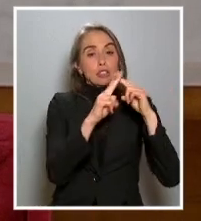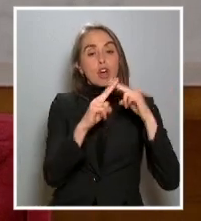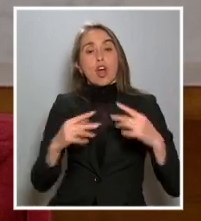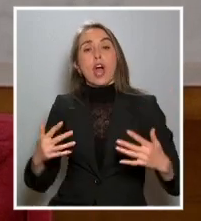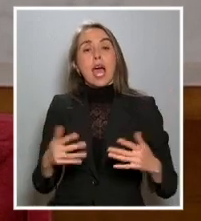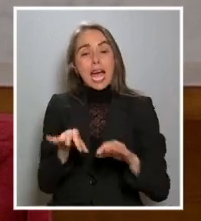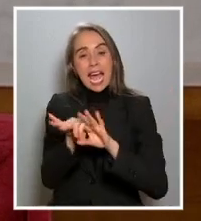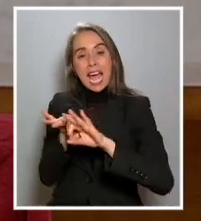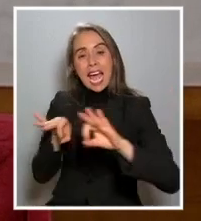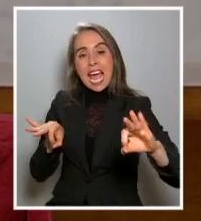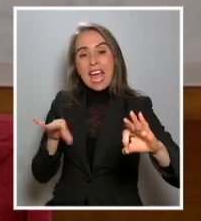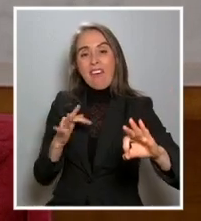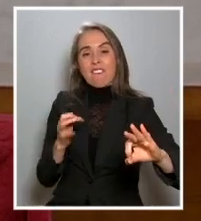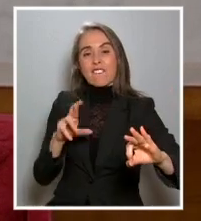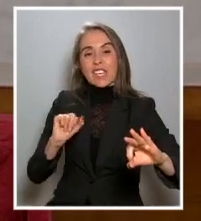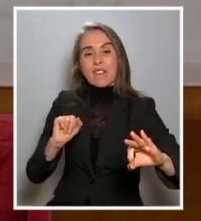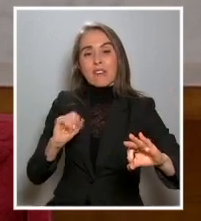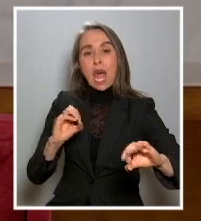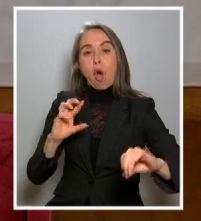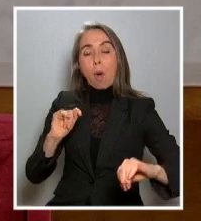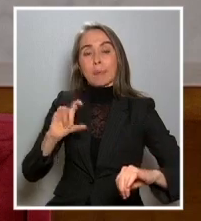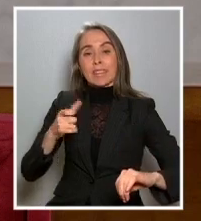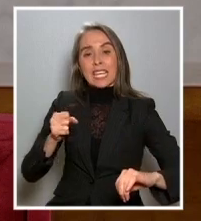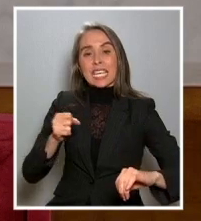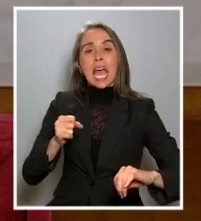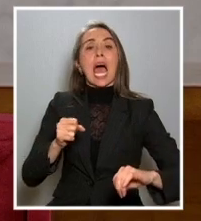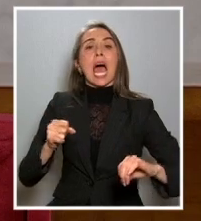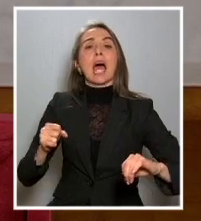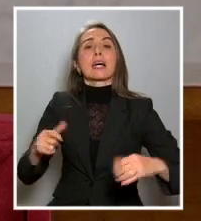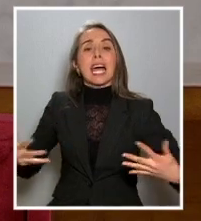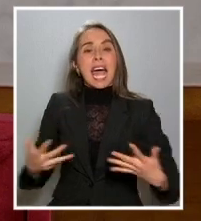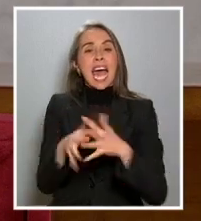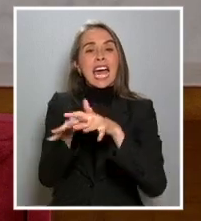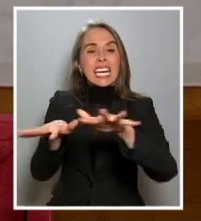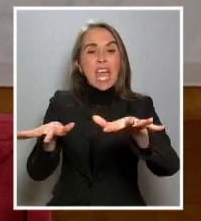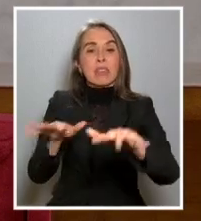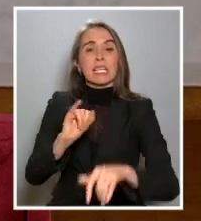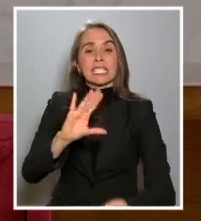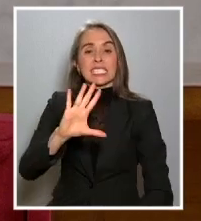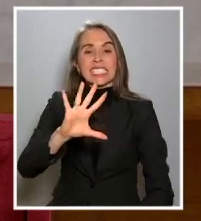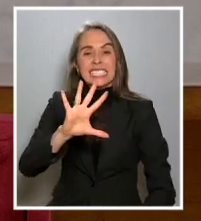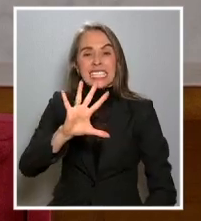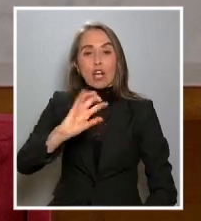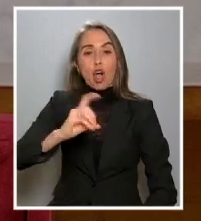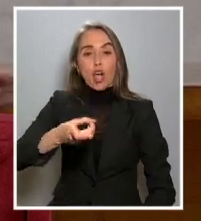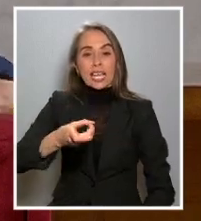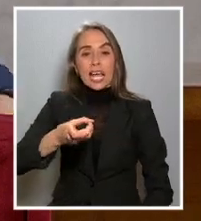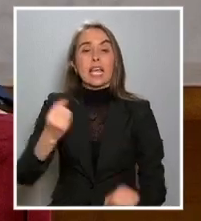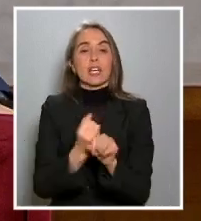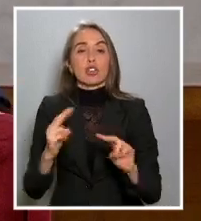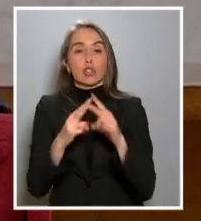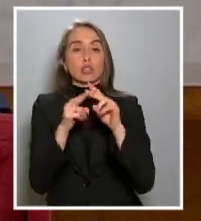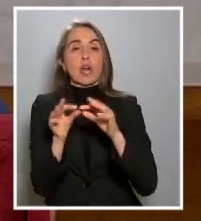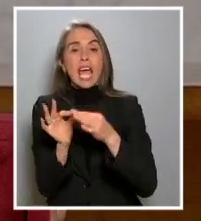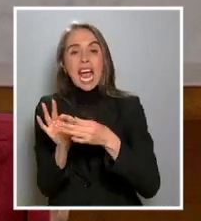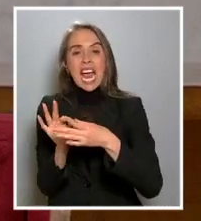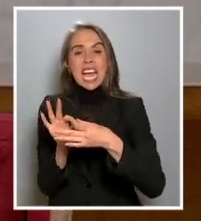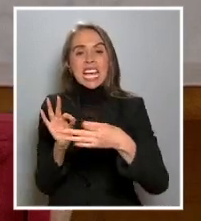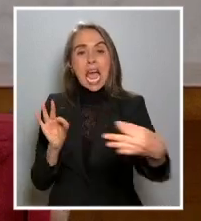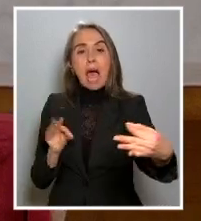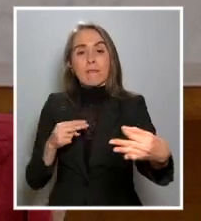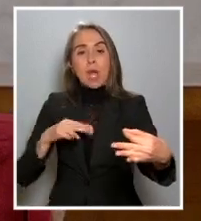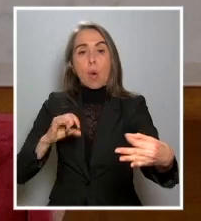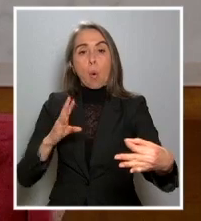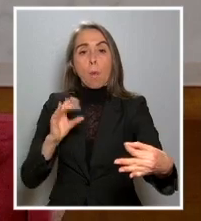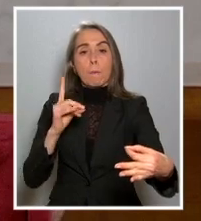de fibra óptica y 5G. Y en esta línea, este año anunciamos el acuerdo ya cerrado para construir el cable de Humboldt, el